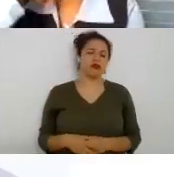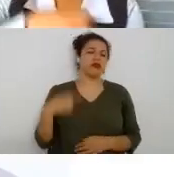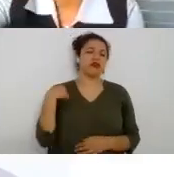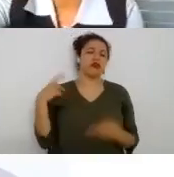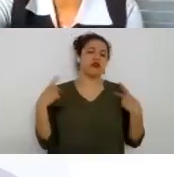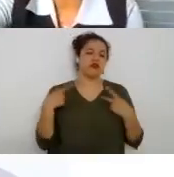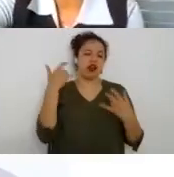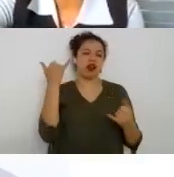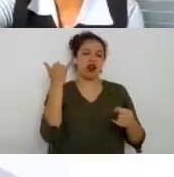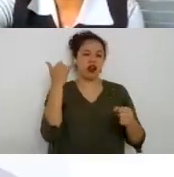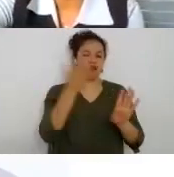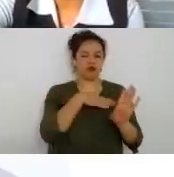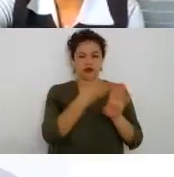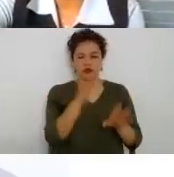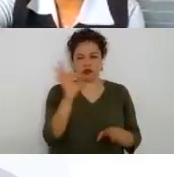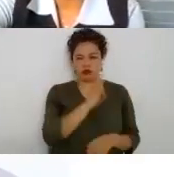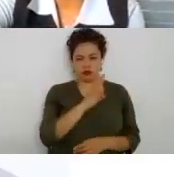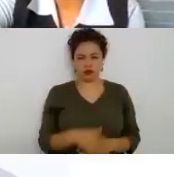la víctima, ¿de acuerdo?